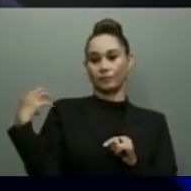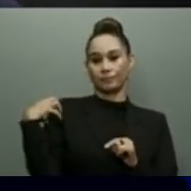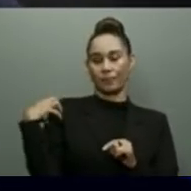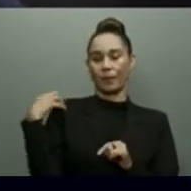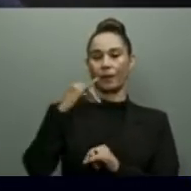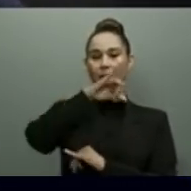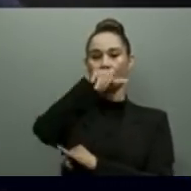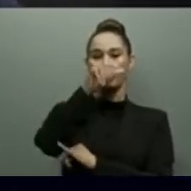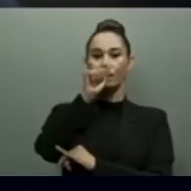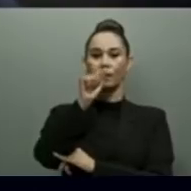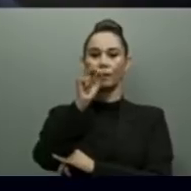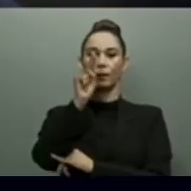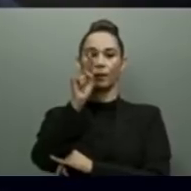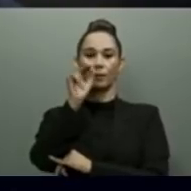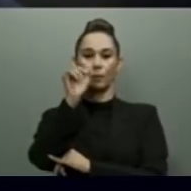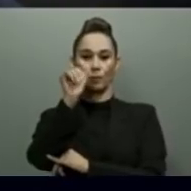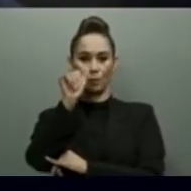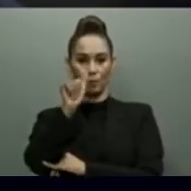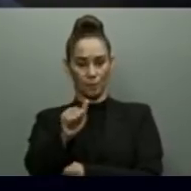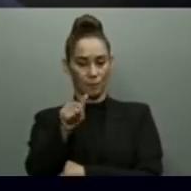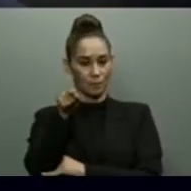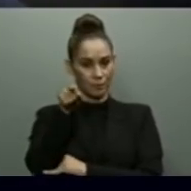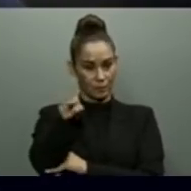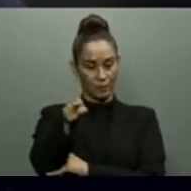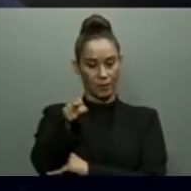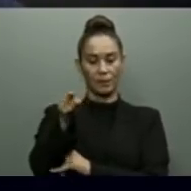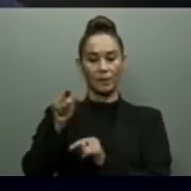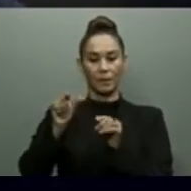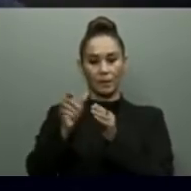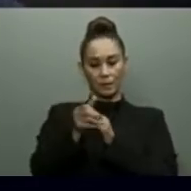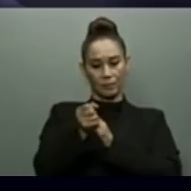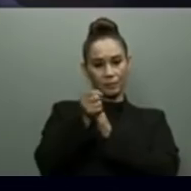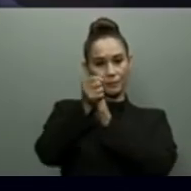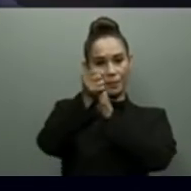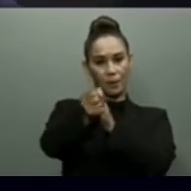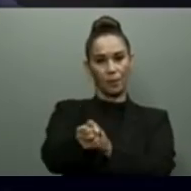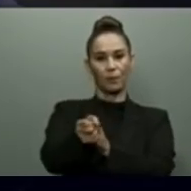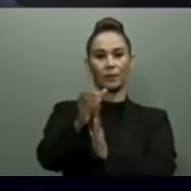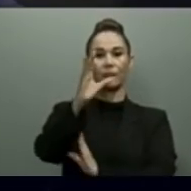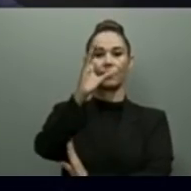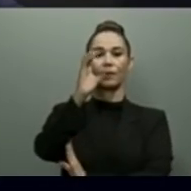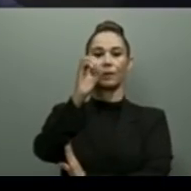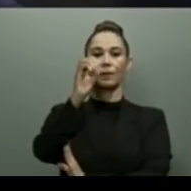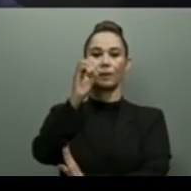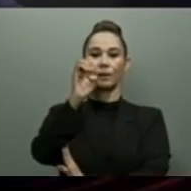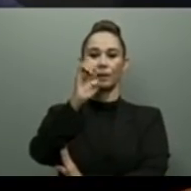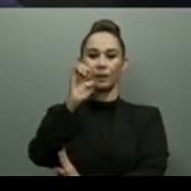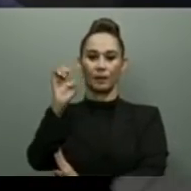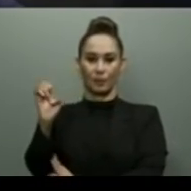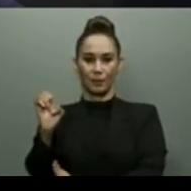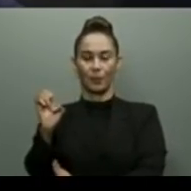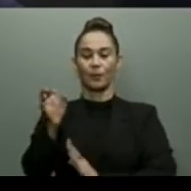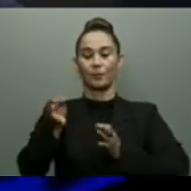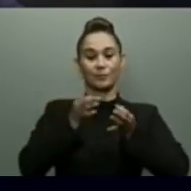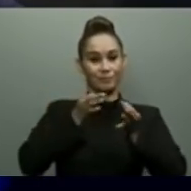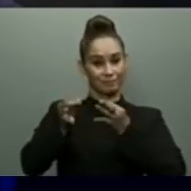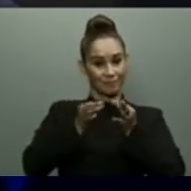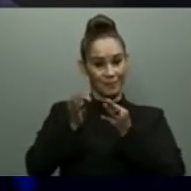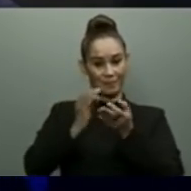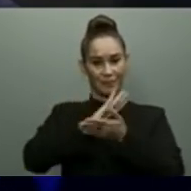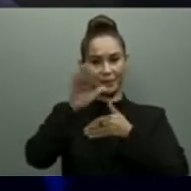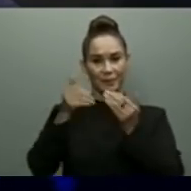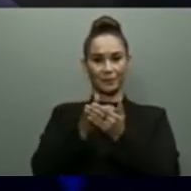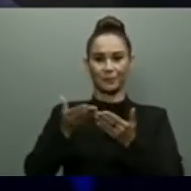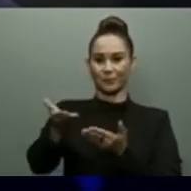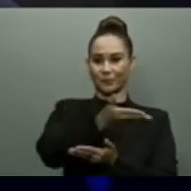Manuel Méndez, en su condición de coordinador del COE, explicará a través de ustedes a todo el